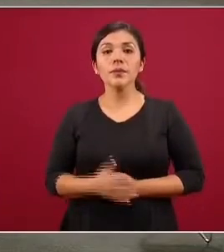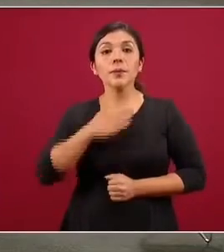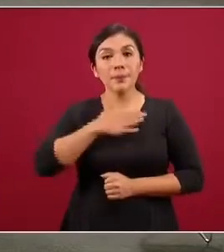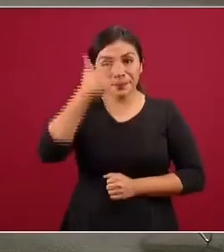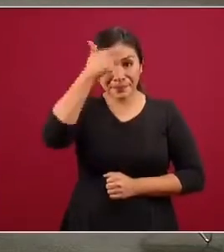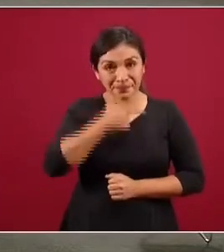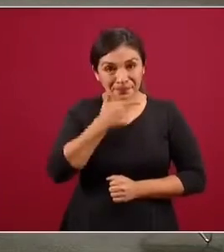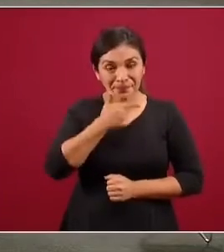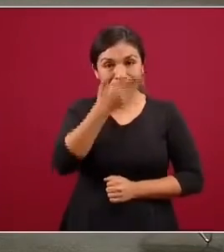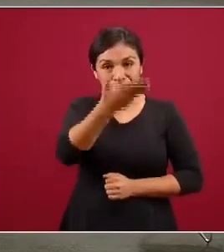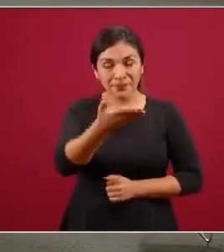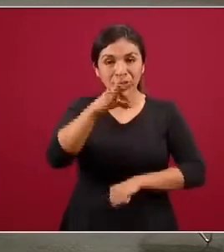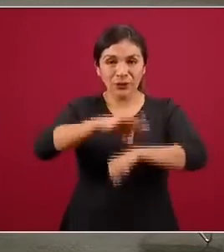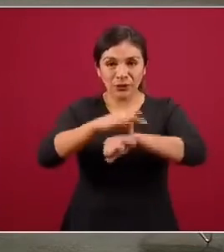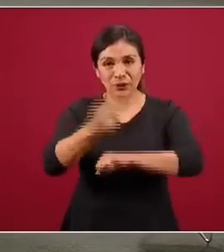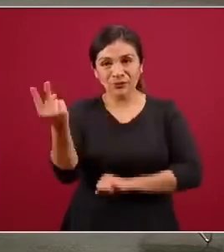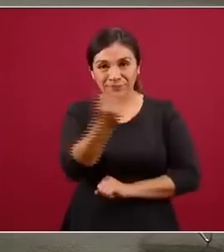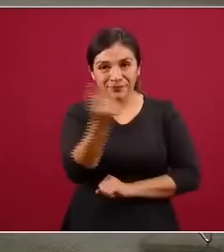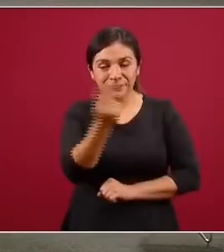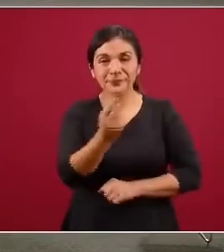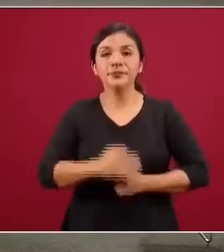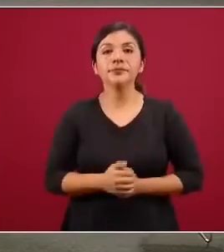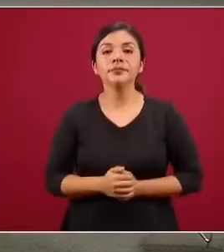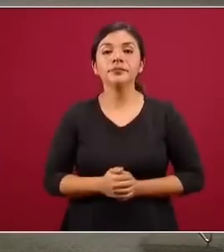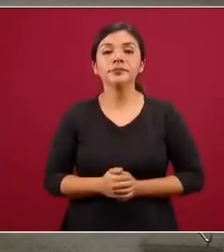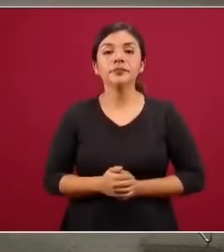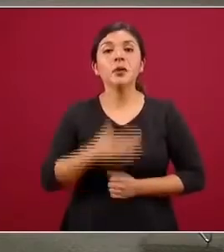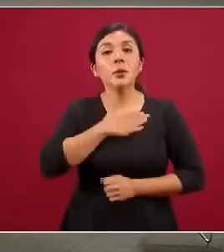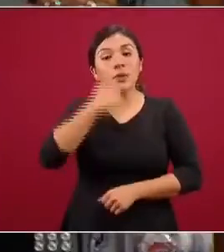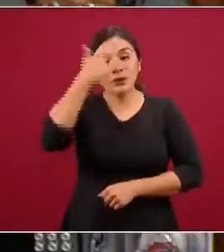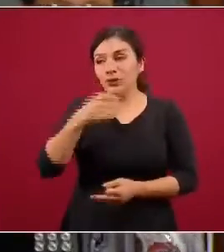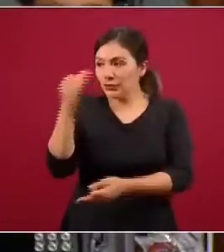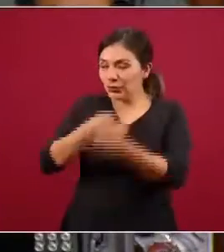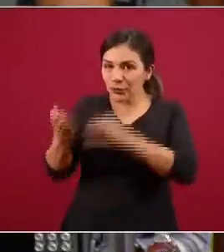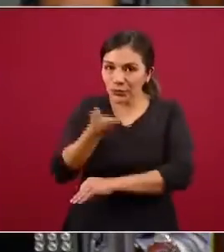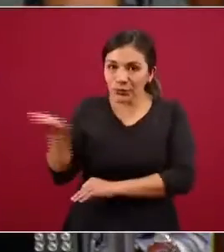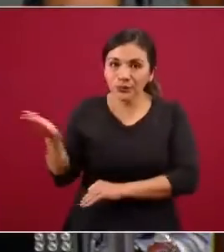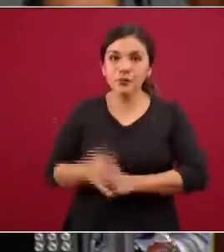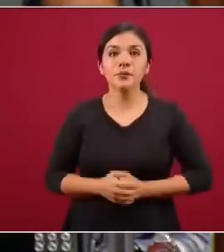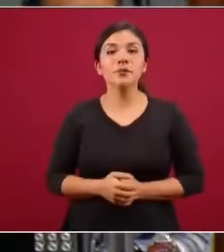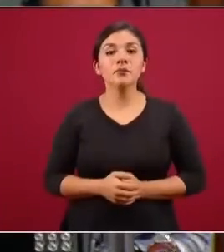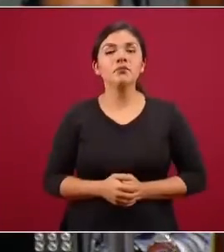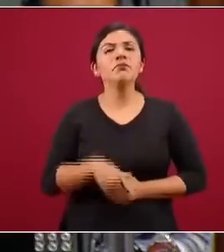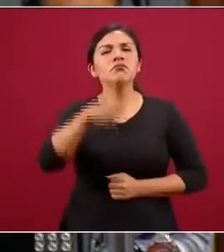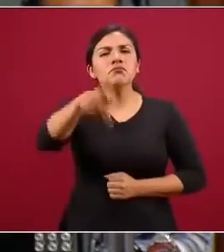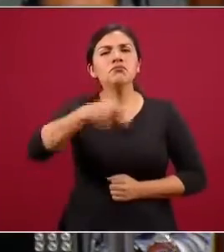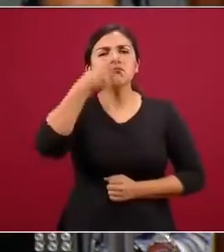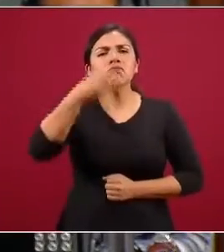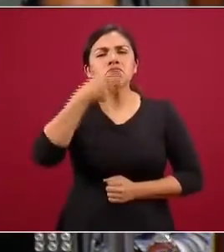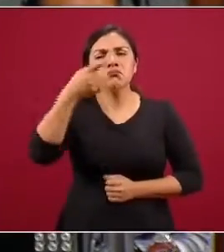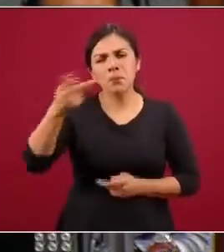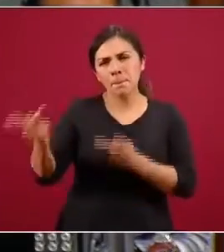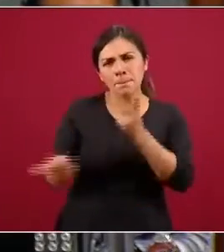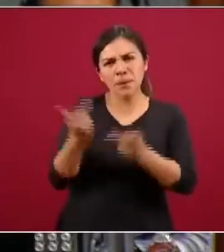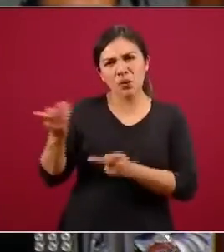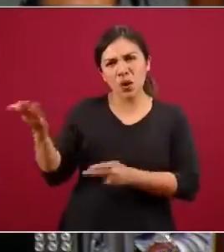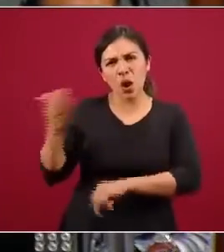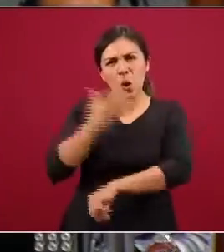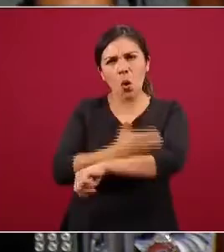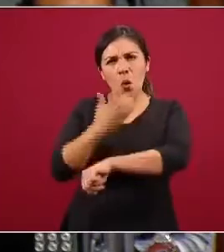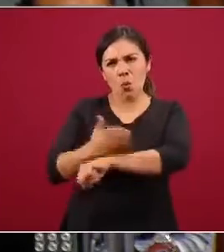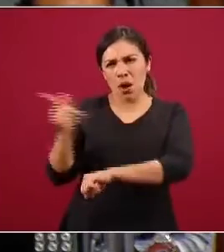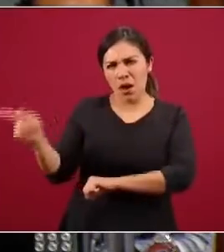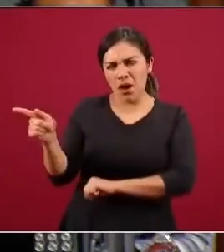Buenas noches, doctor Gatell. Buenas noches, doctora Lumía. Buenas noches a todos. Al respecto de la pregunta que hace el compañero de